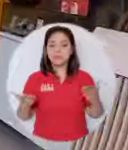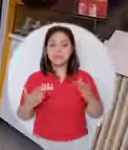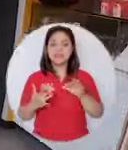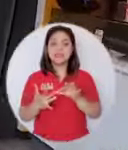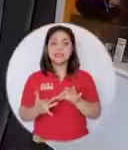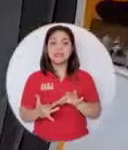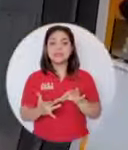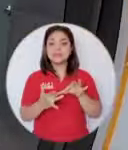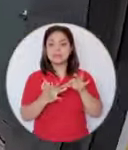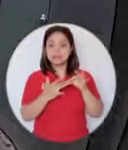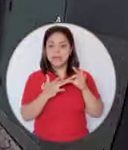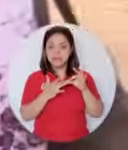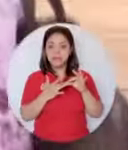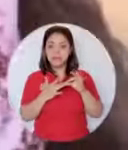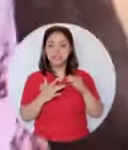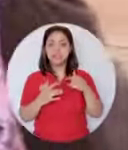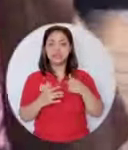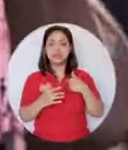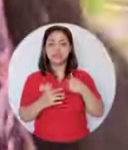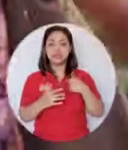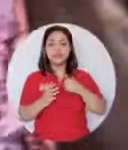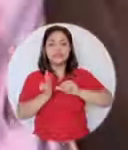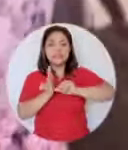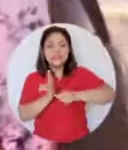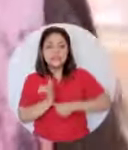especialmente, insisto, porque